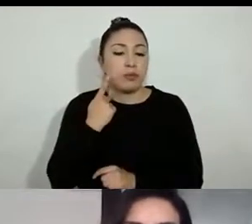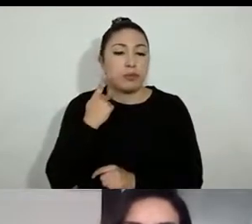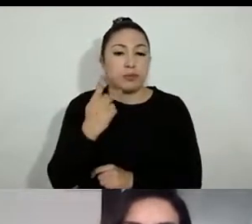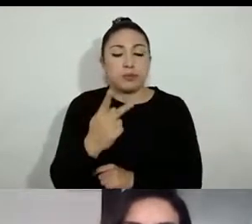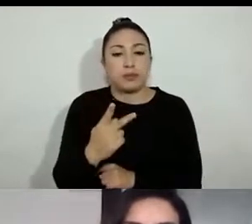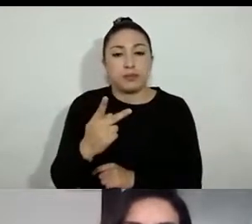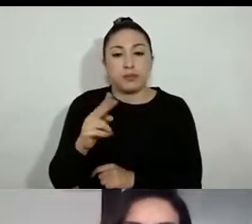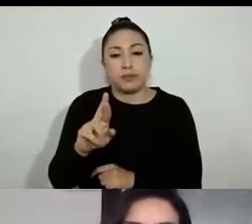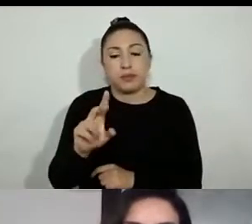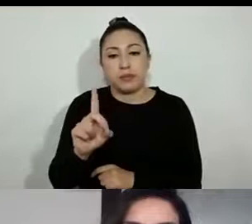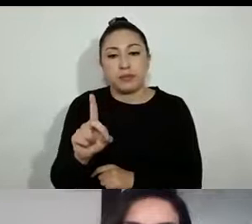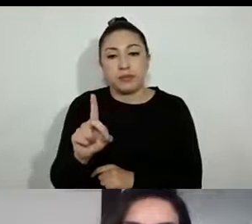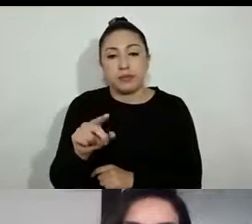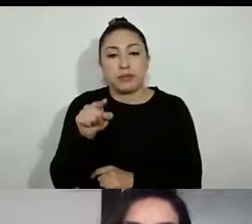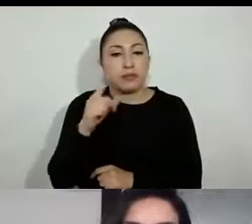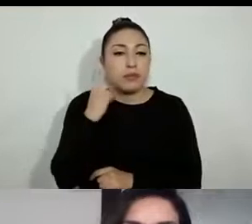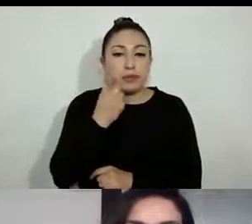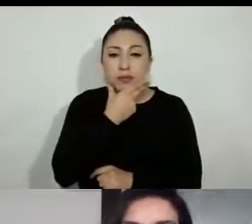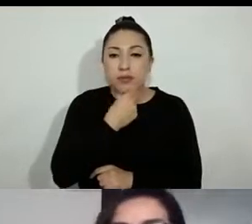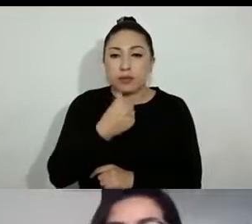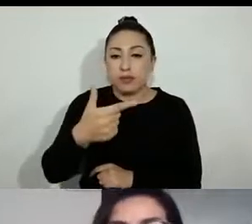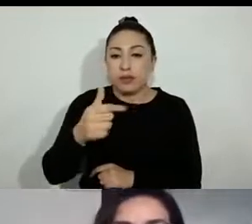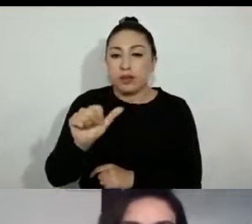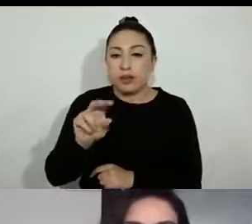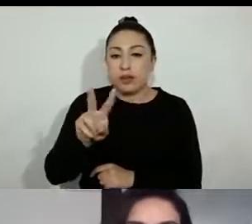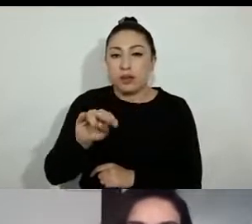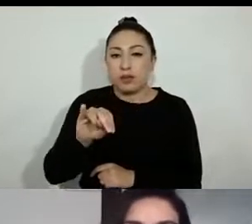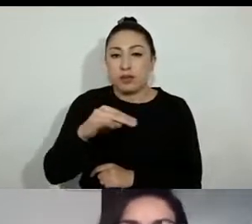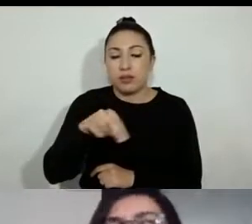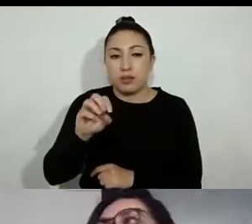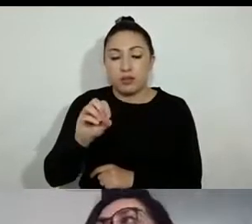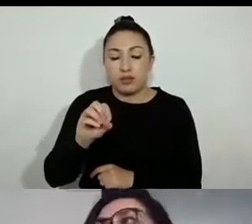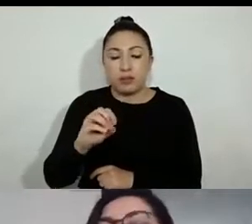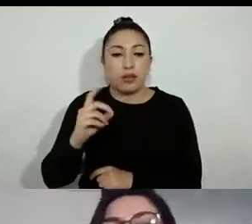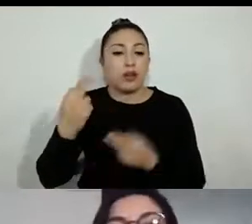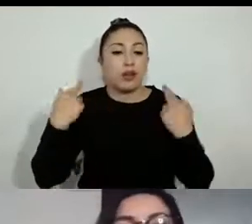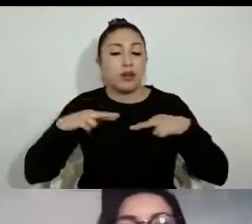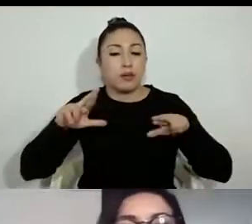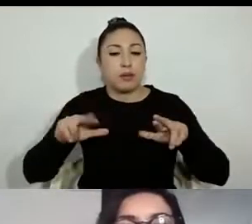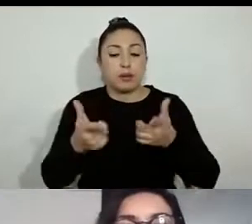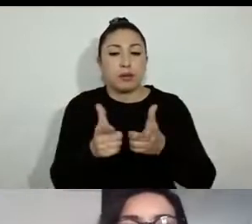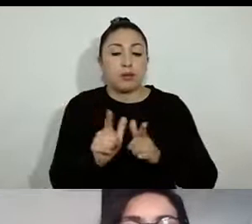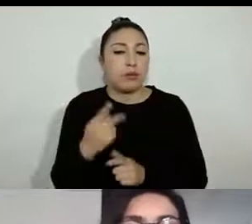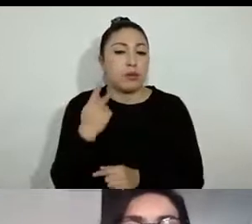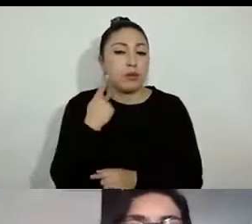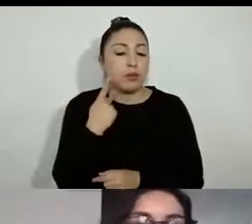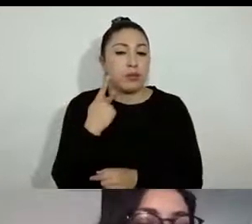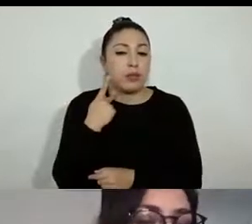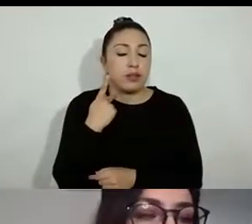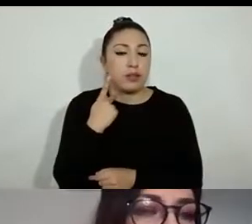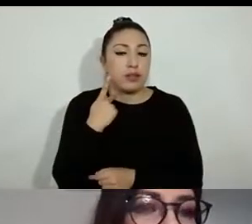Revolución Democrática, el diputado Gaviño Ambriz. Por el grupo parlamentario del